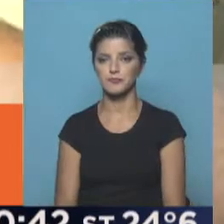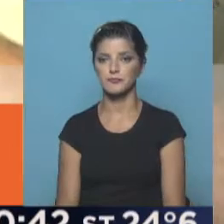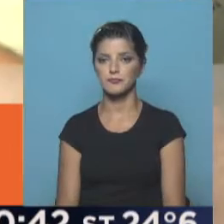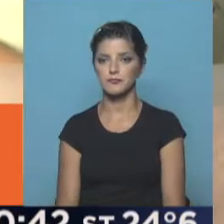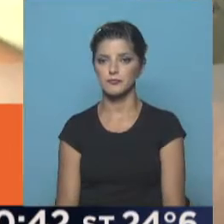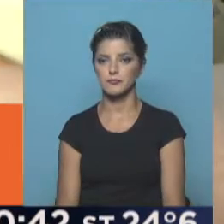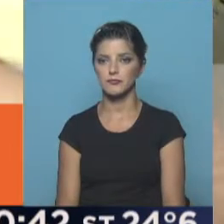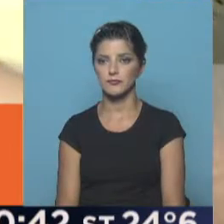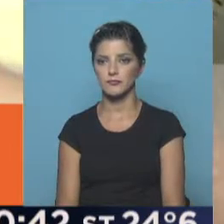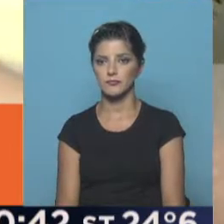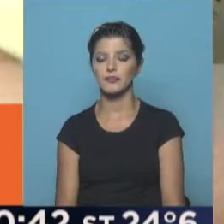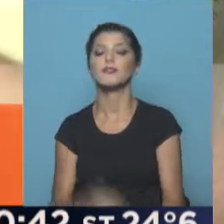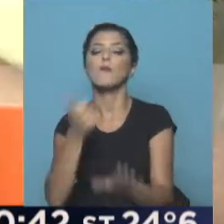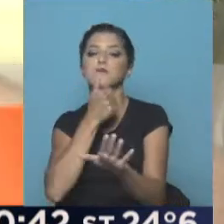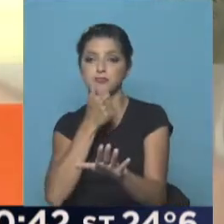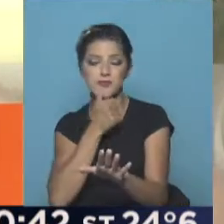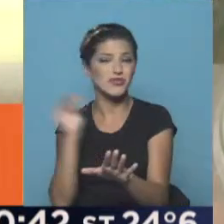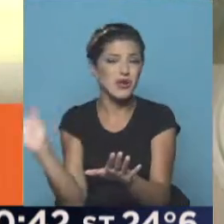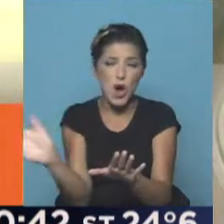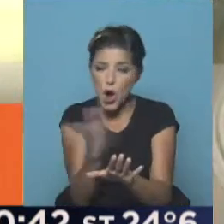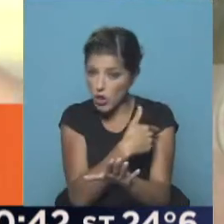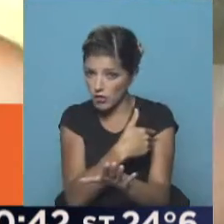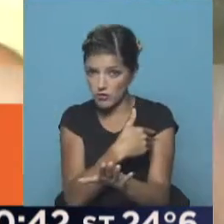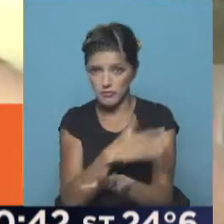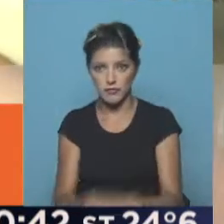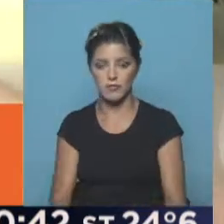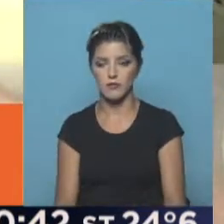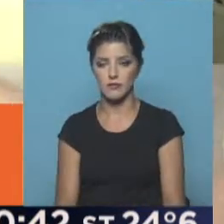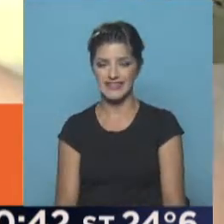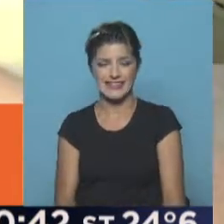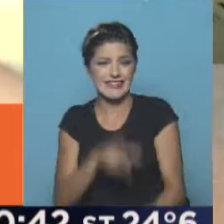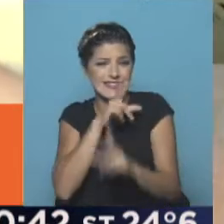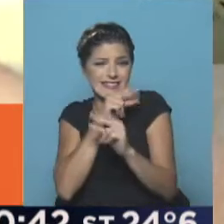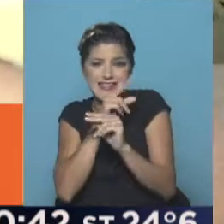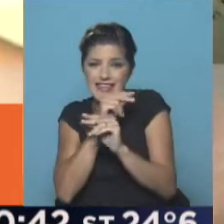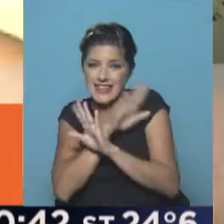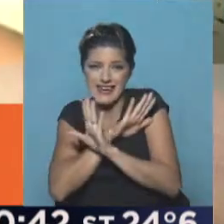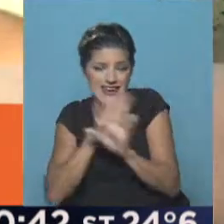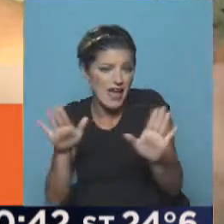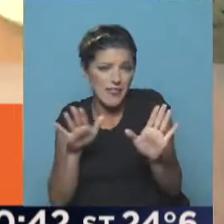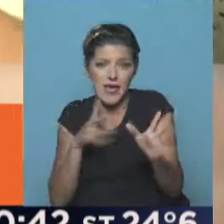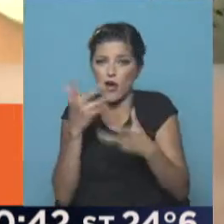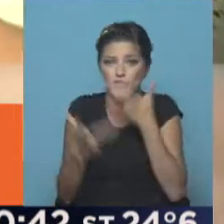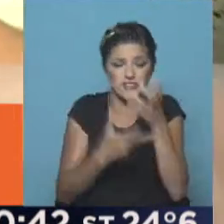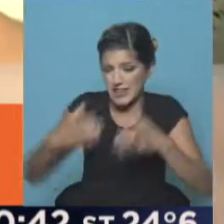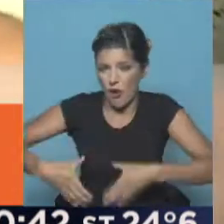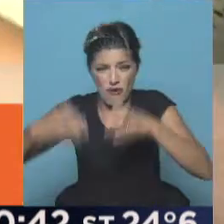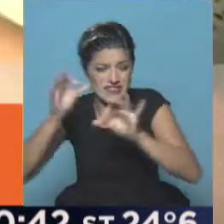Recién casó, me quitó todo el agua. ¿Todo? Nada, me dejó nada, nada. Ni una cocina, ni una olla.